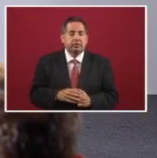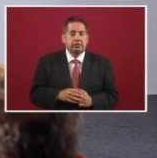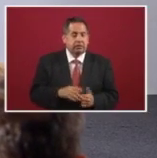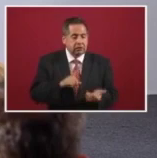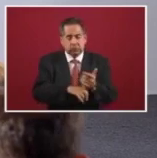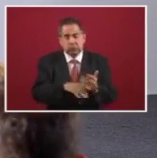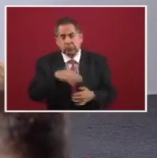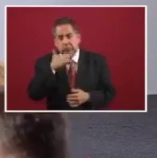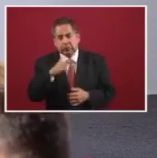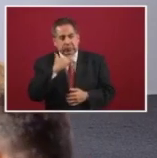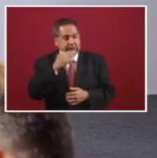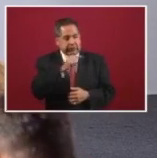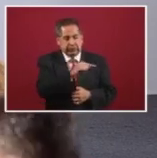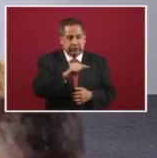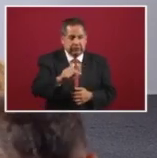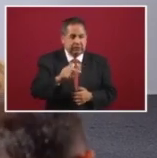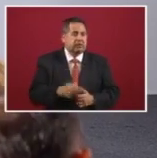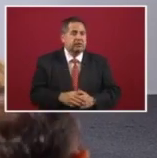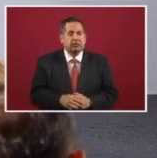corrupción